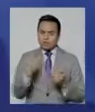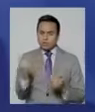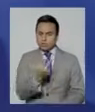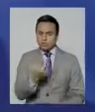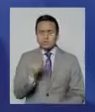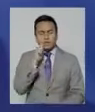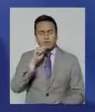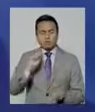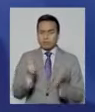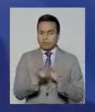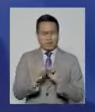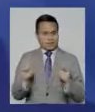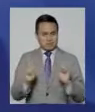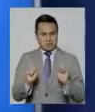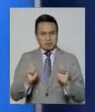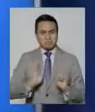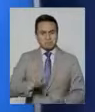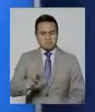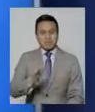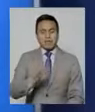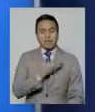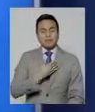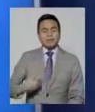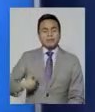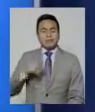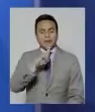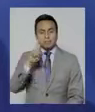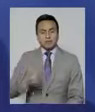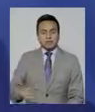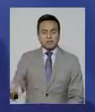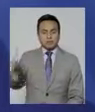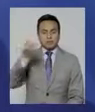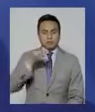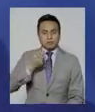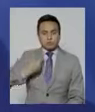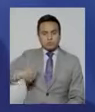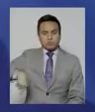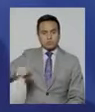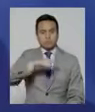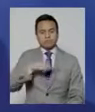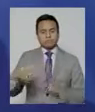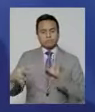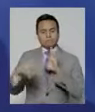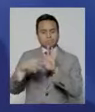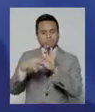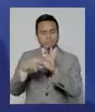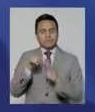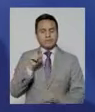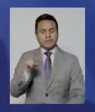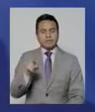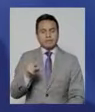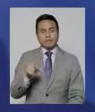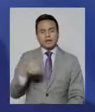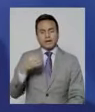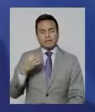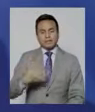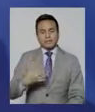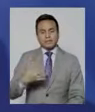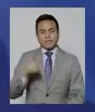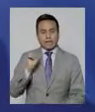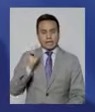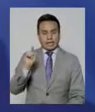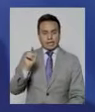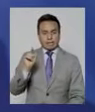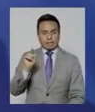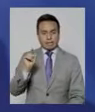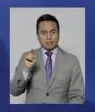a cambiar. El presidente de la República nos ha dicho, obviamente, que nosotros dependemos de él, y es así, y es él